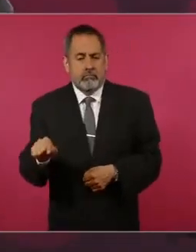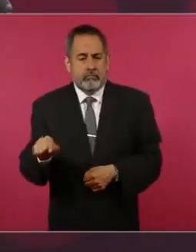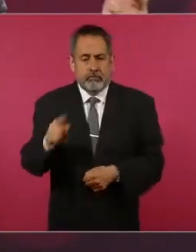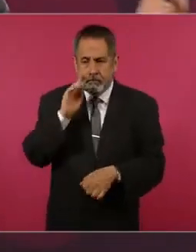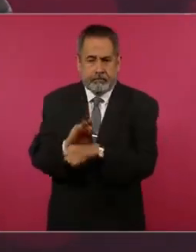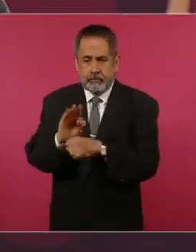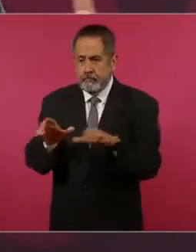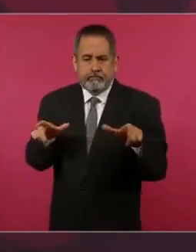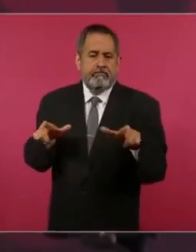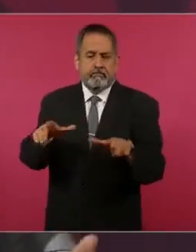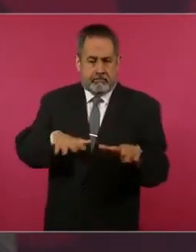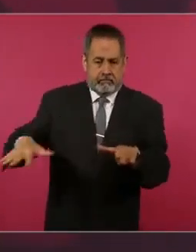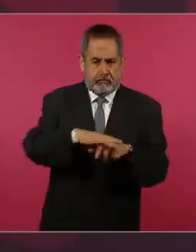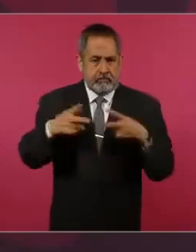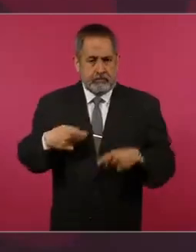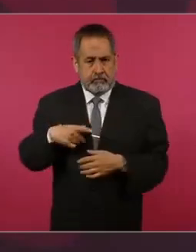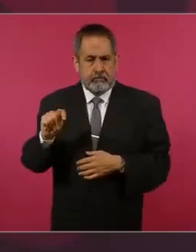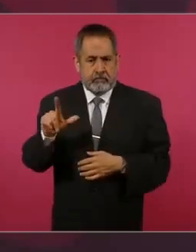diera protección a la gente.